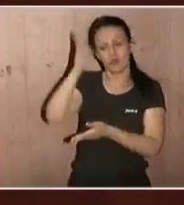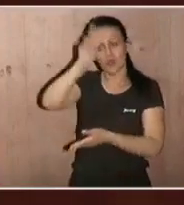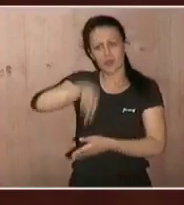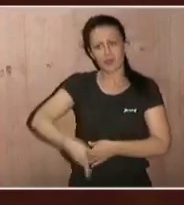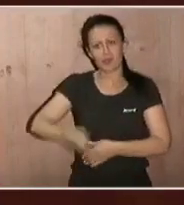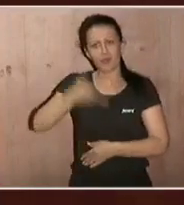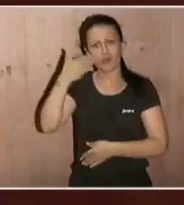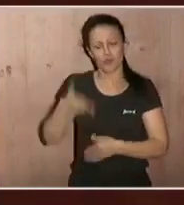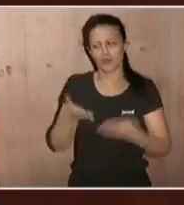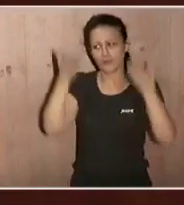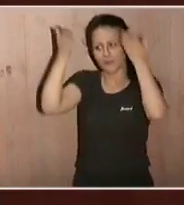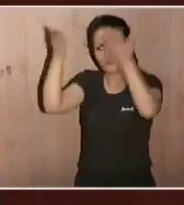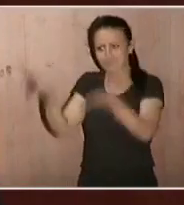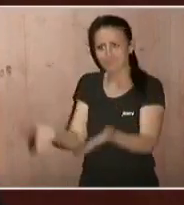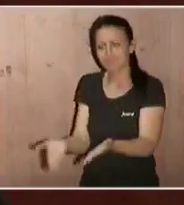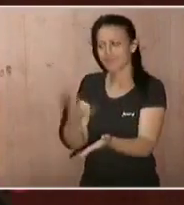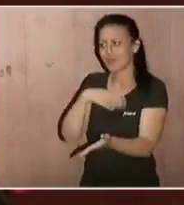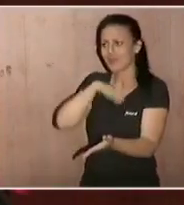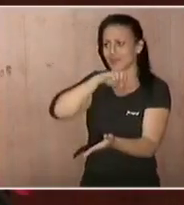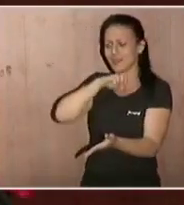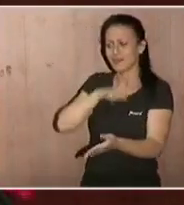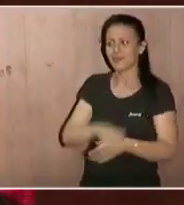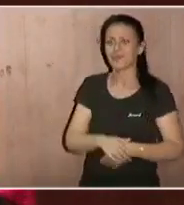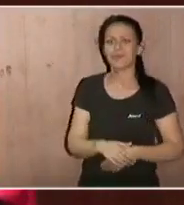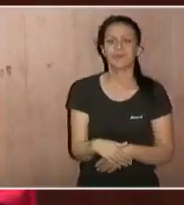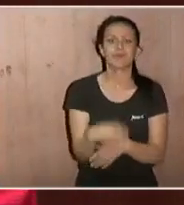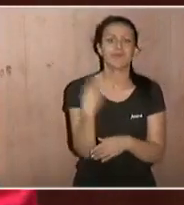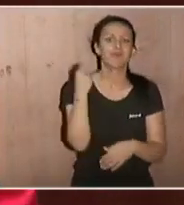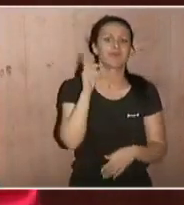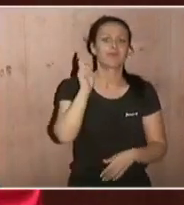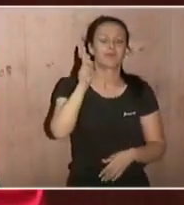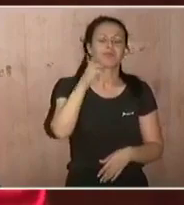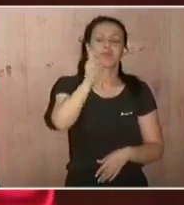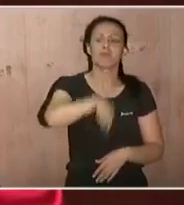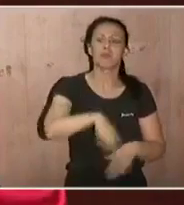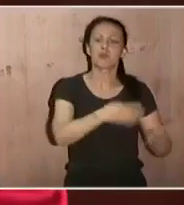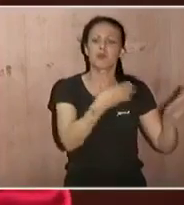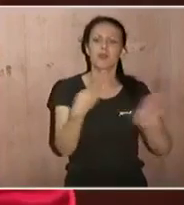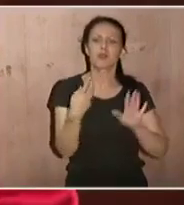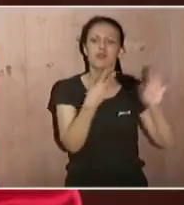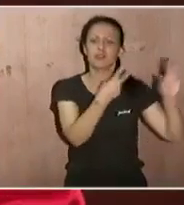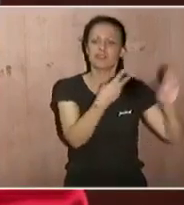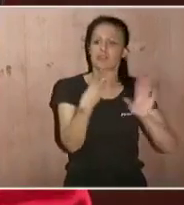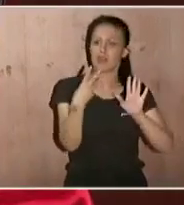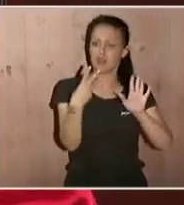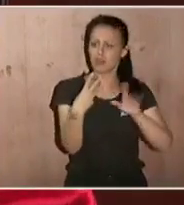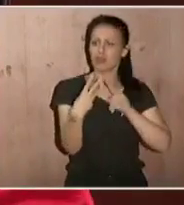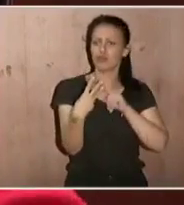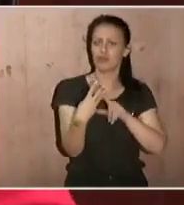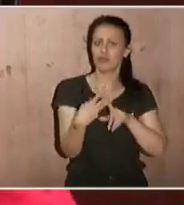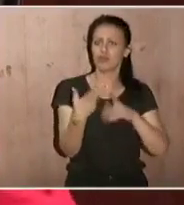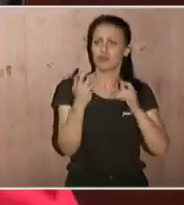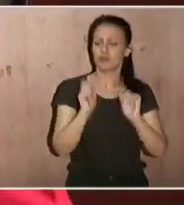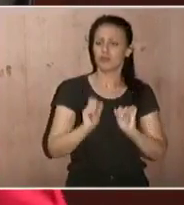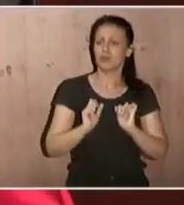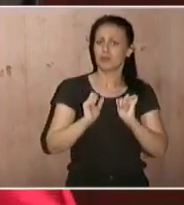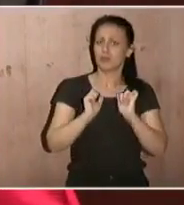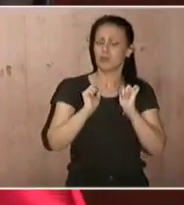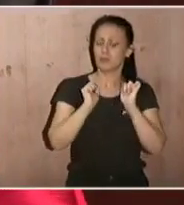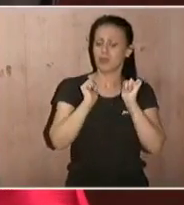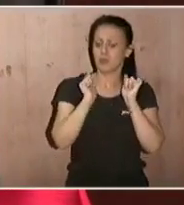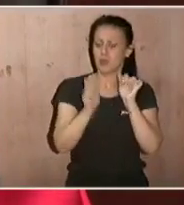se le hacía. El joven profesor, en 1978, en la recensión a la primera obra en la